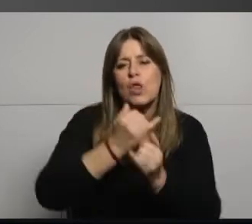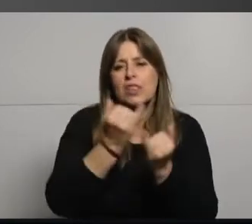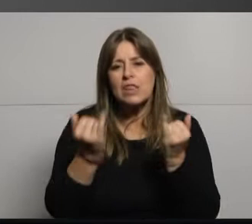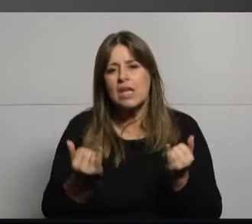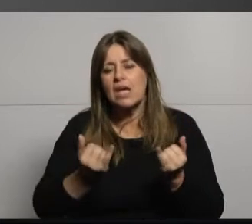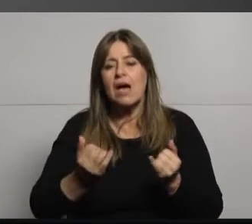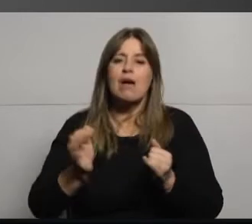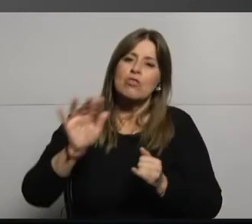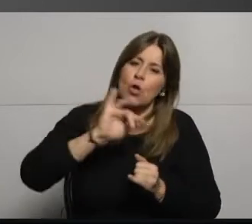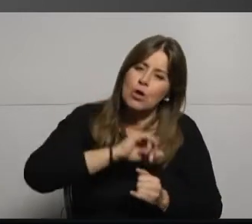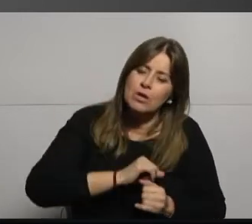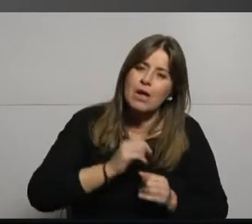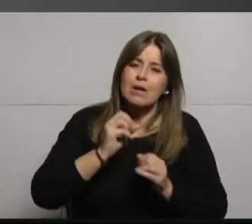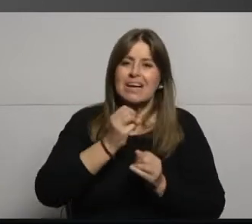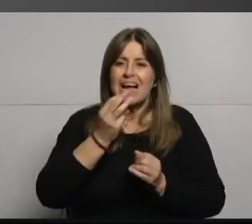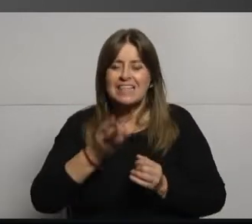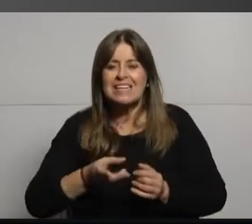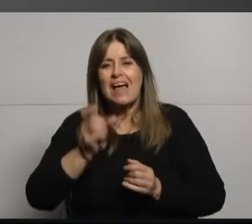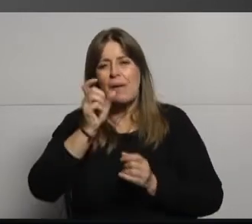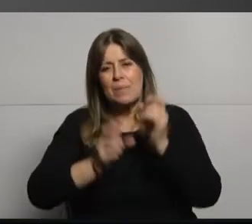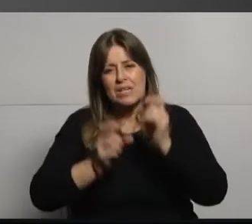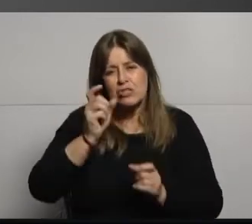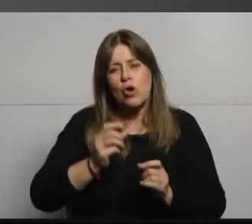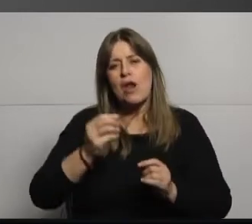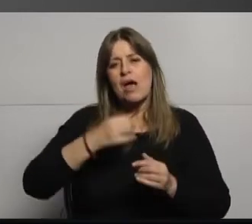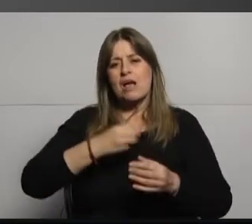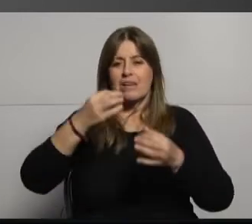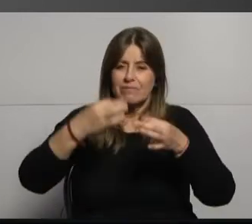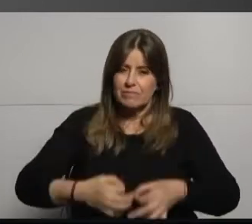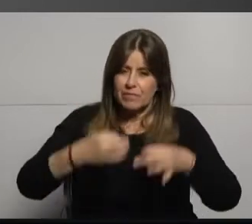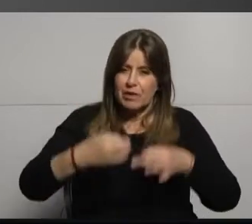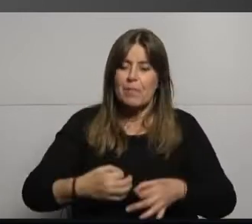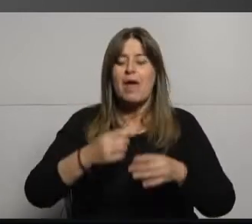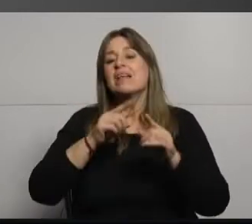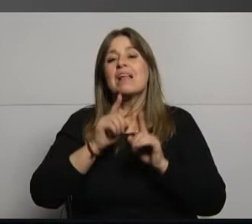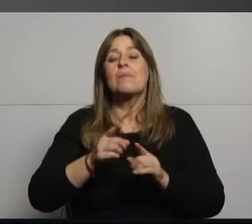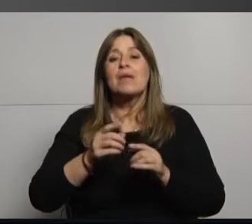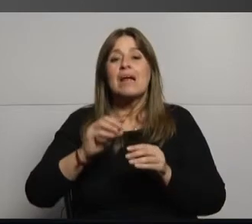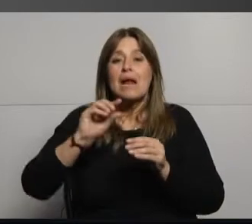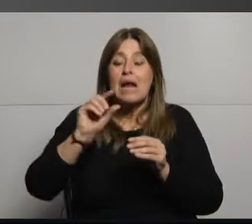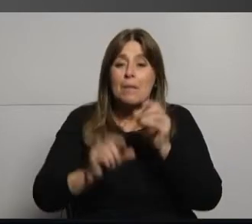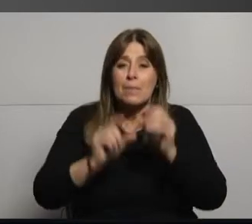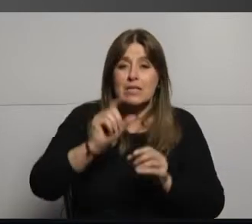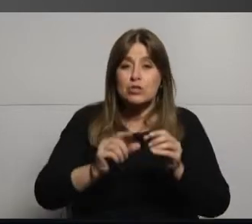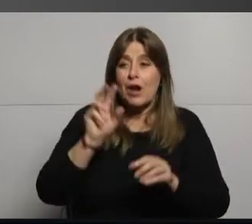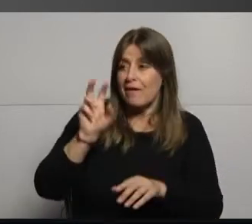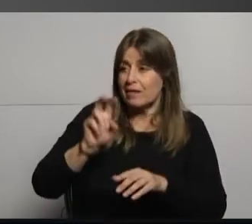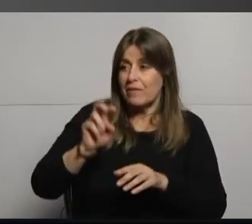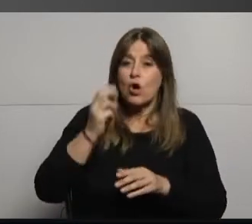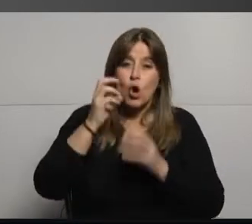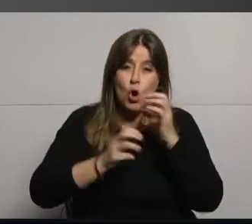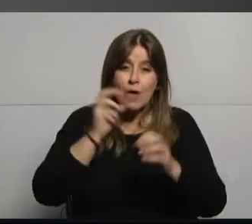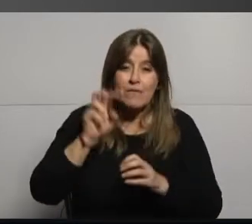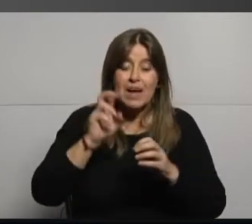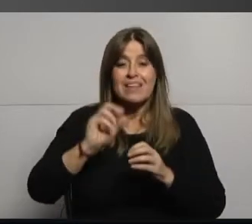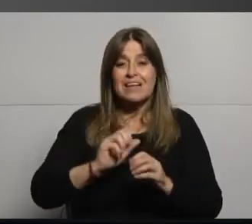día, de la cantidad de gente confirmada con el virus, de la cantidad de gente que se va recuperando, la verde, y la cantidad